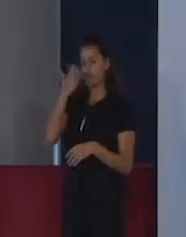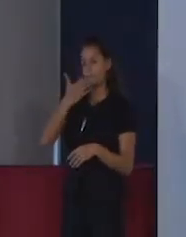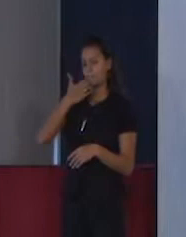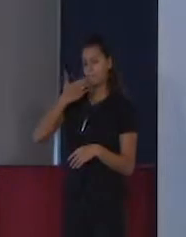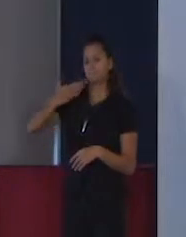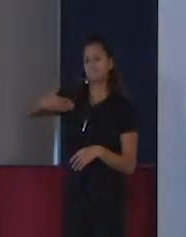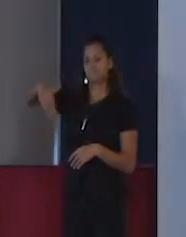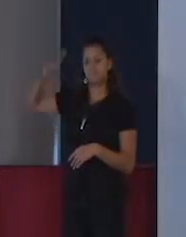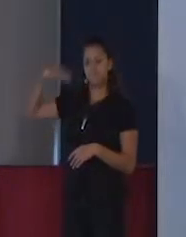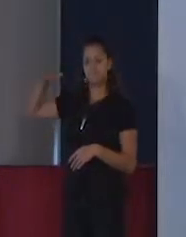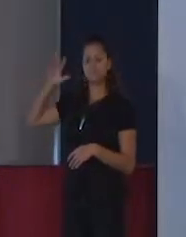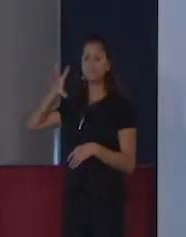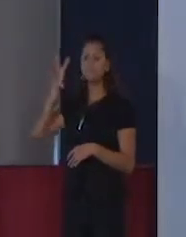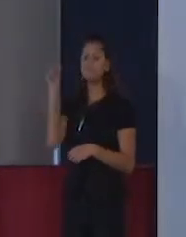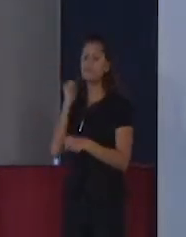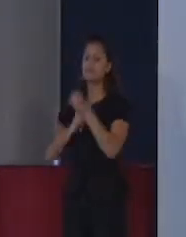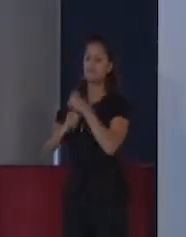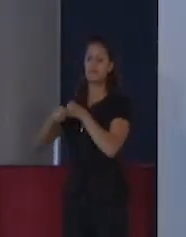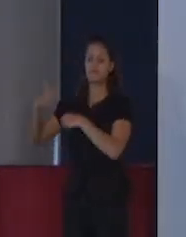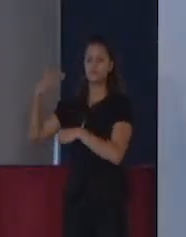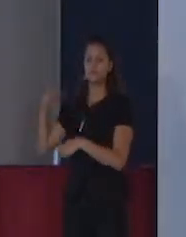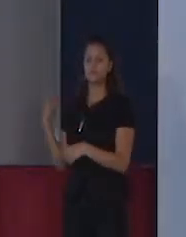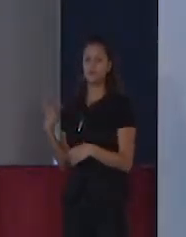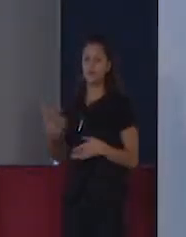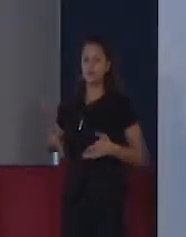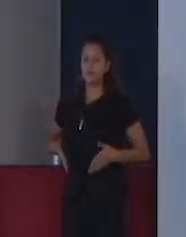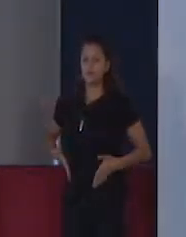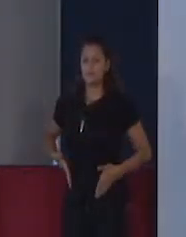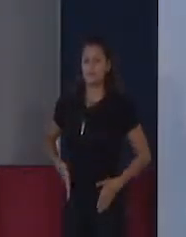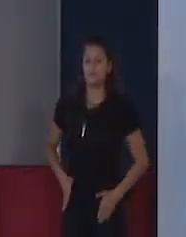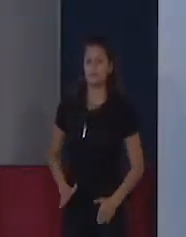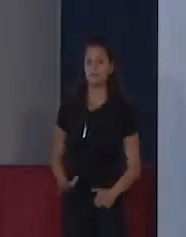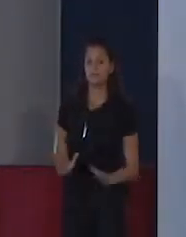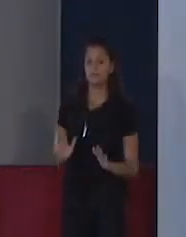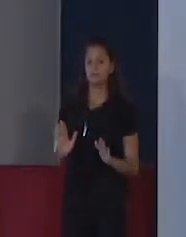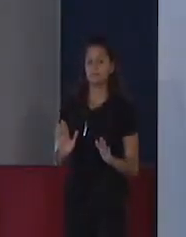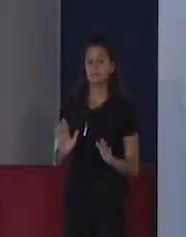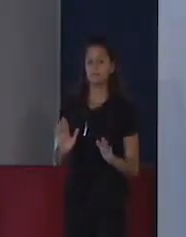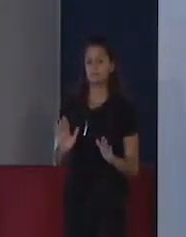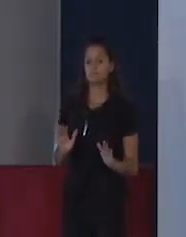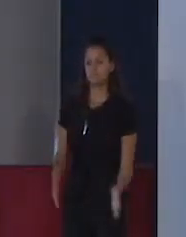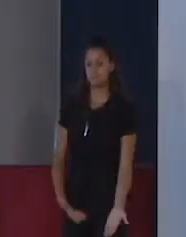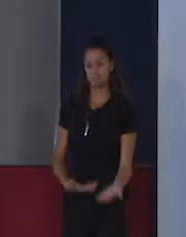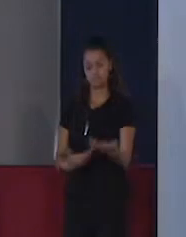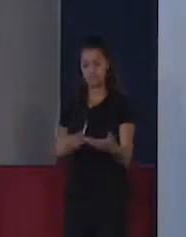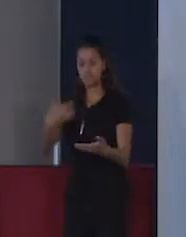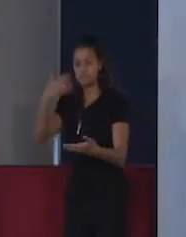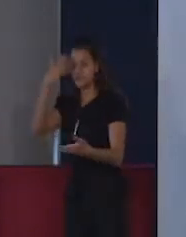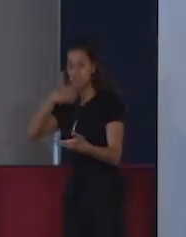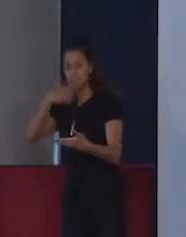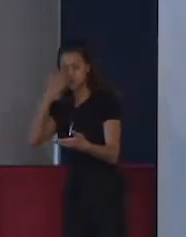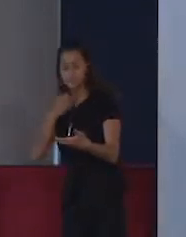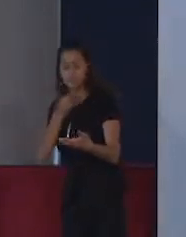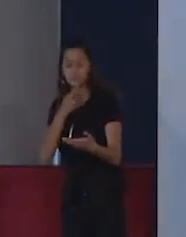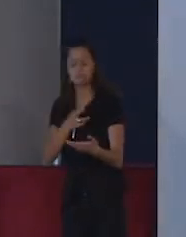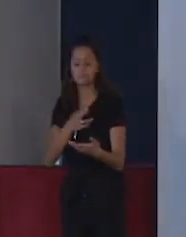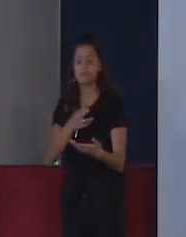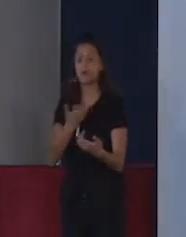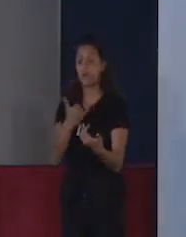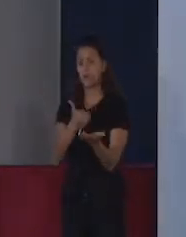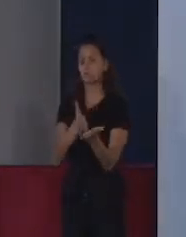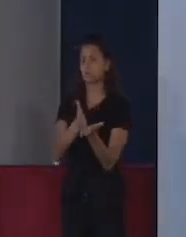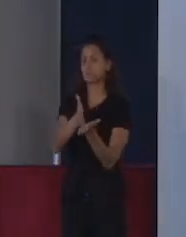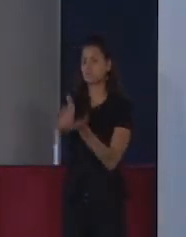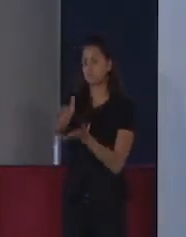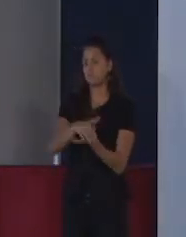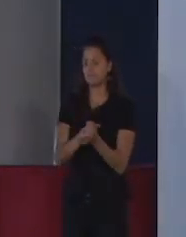hace 20 años uno lo hacía y no trataban diagnóstico, y todavía existe ese problema. Para